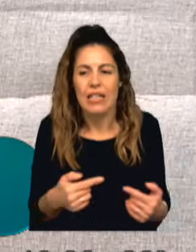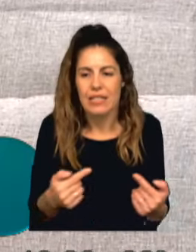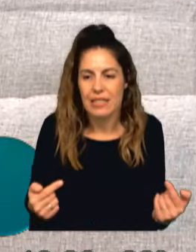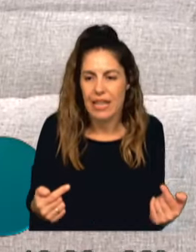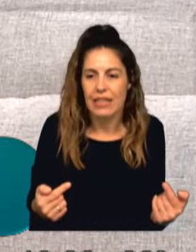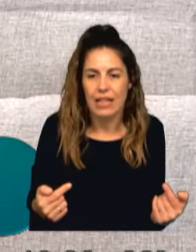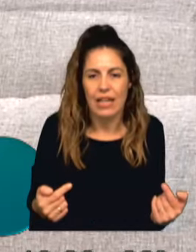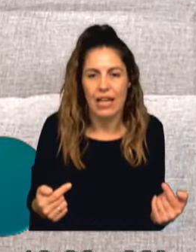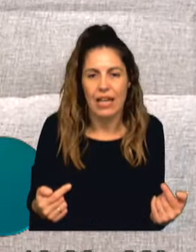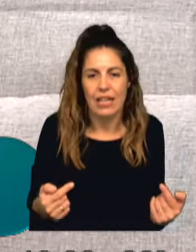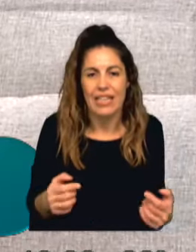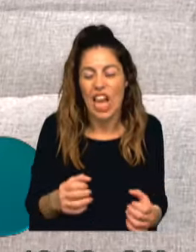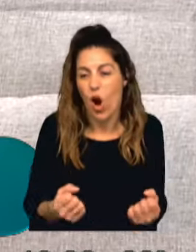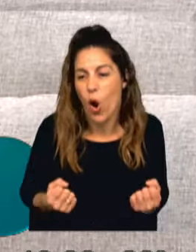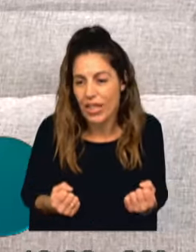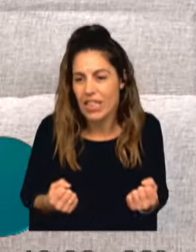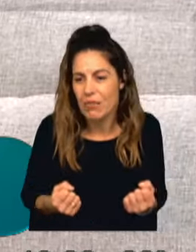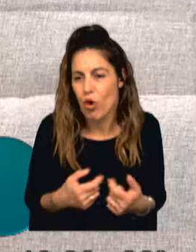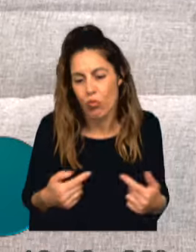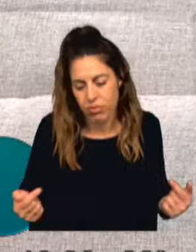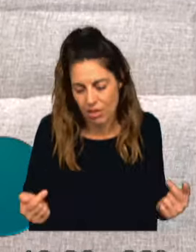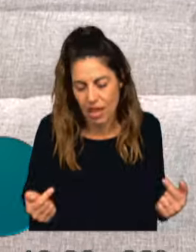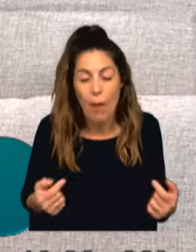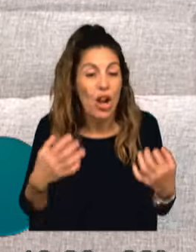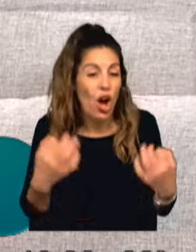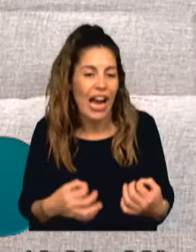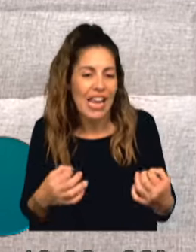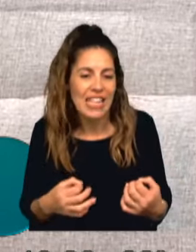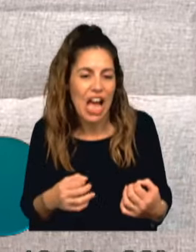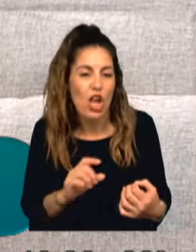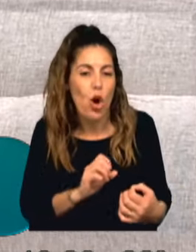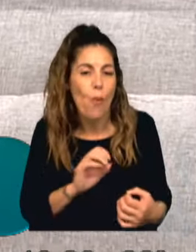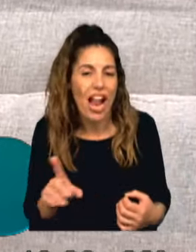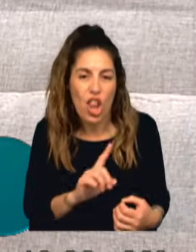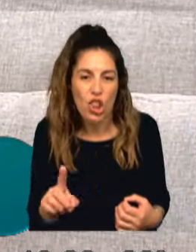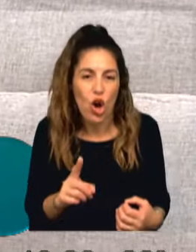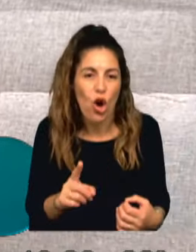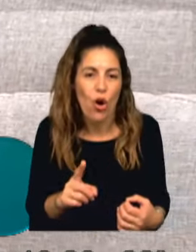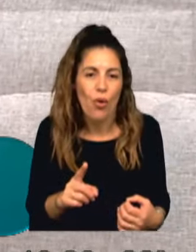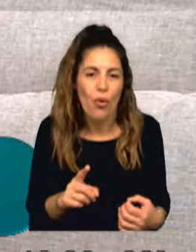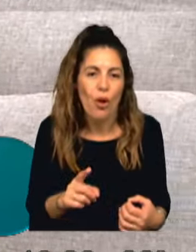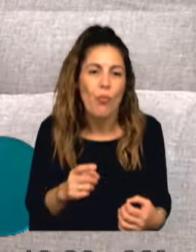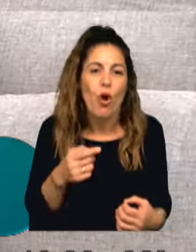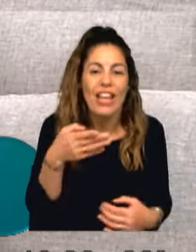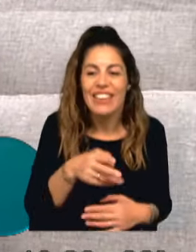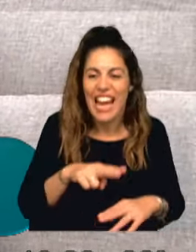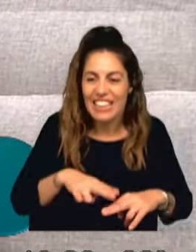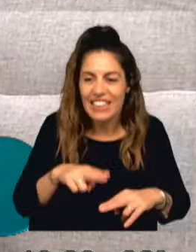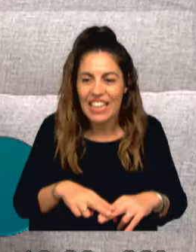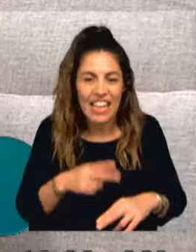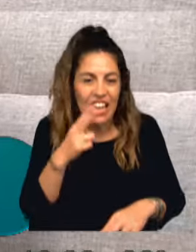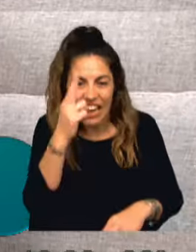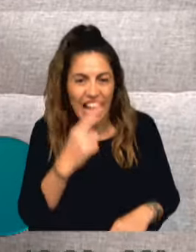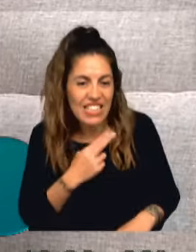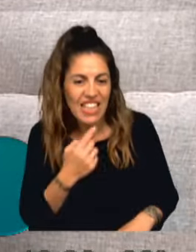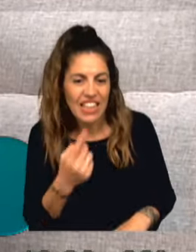eh egoísmo individual lo que quiera pero en realidad no no estaría mal eh Porque a ver vos entrás a internet y determinadas razas te